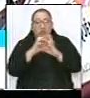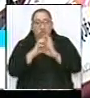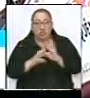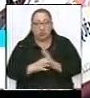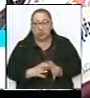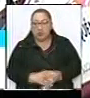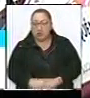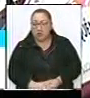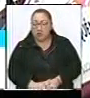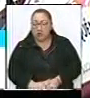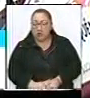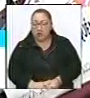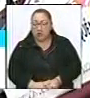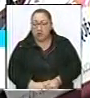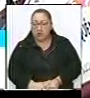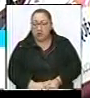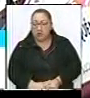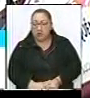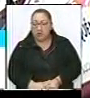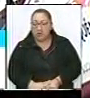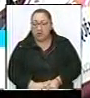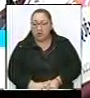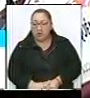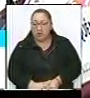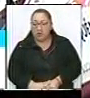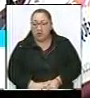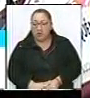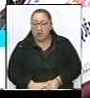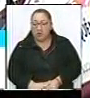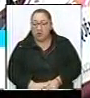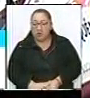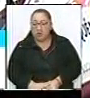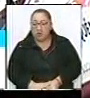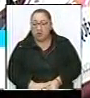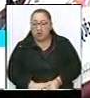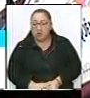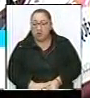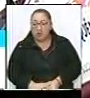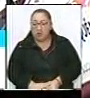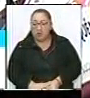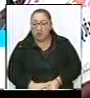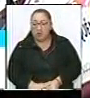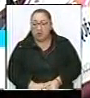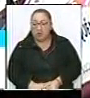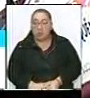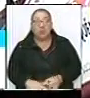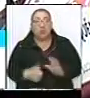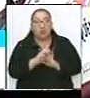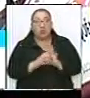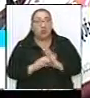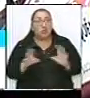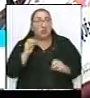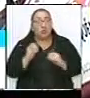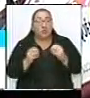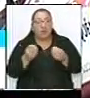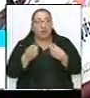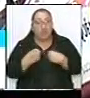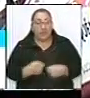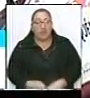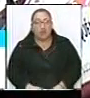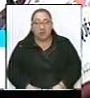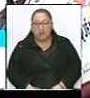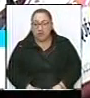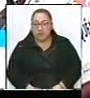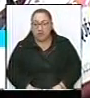constitucional. La mutación constitucional es una herramienta en virtud del cual un artículo de la Constitución, sin modificarlo literalmente, tú